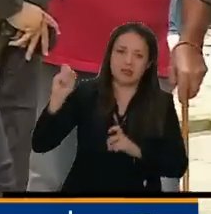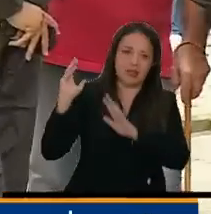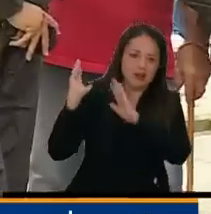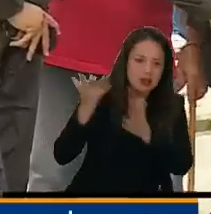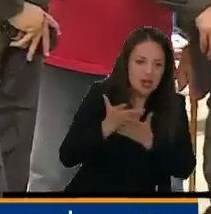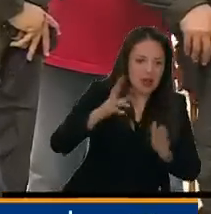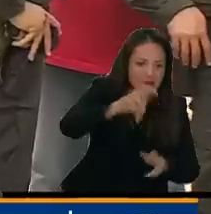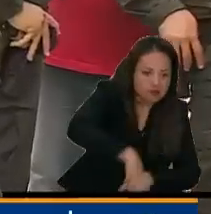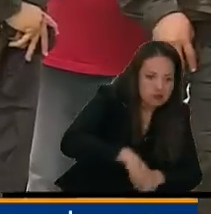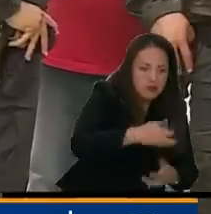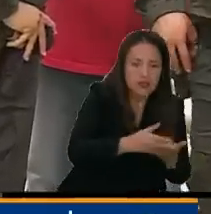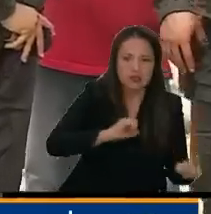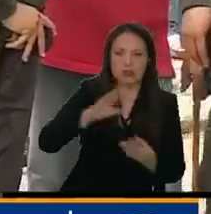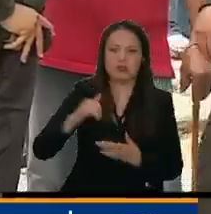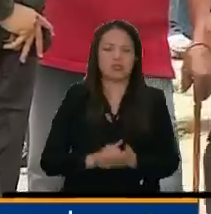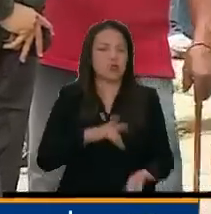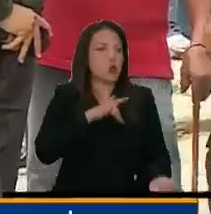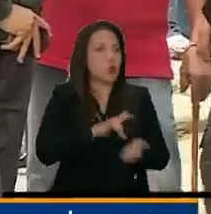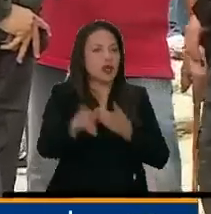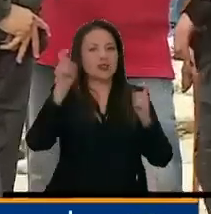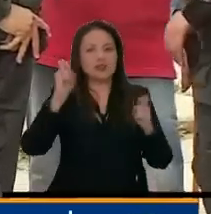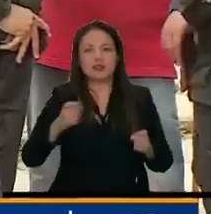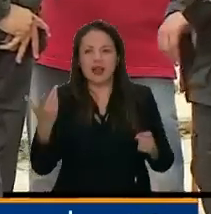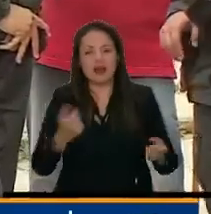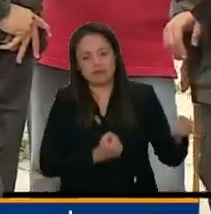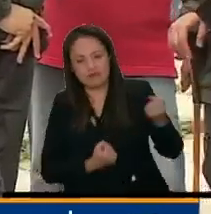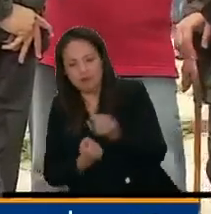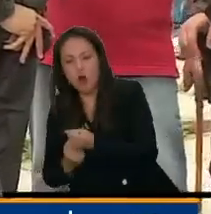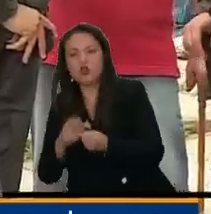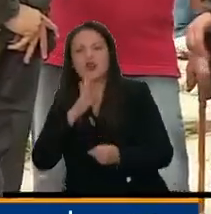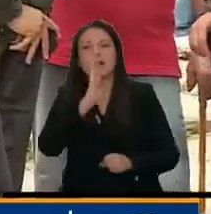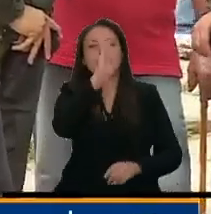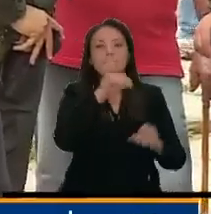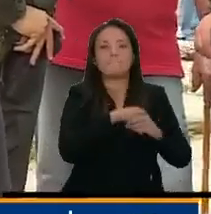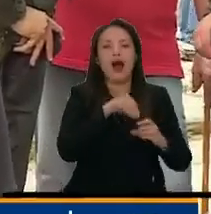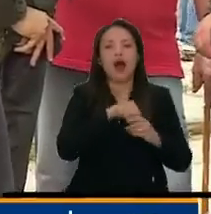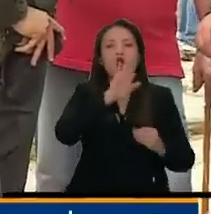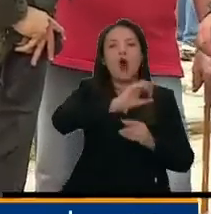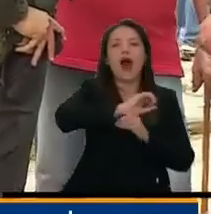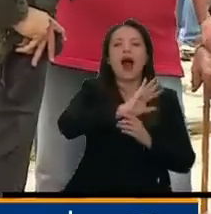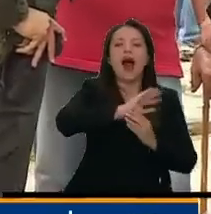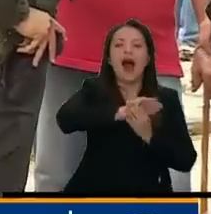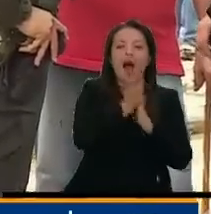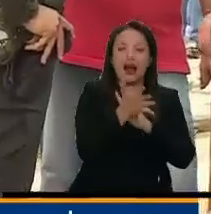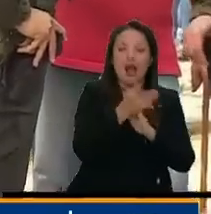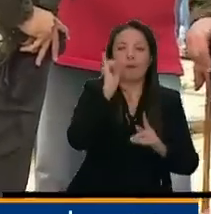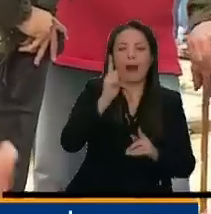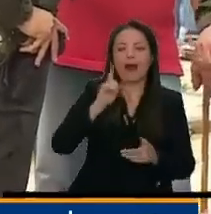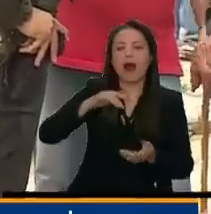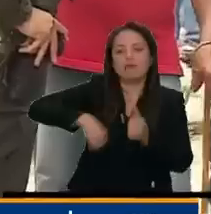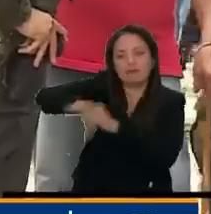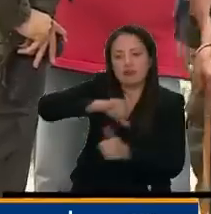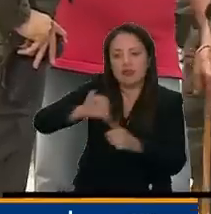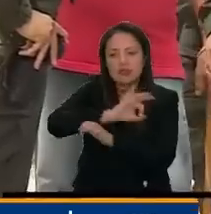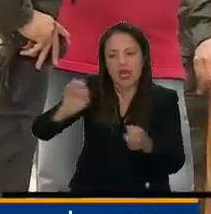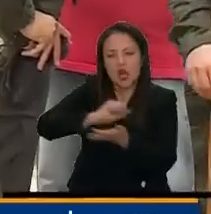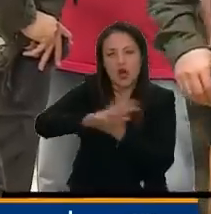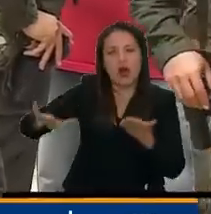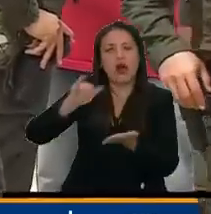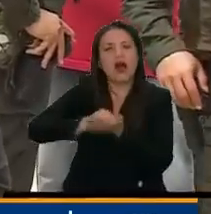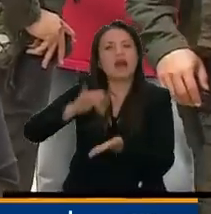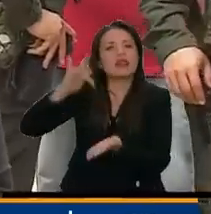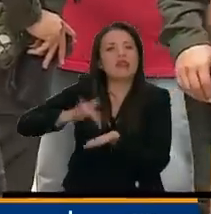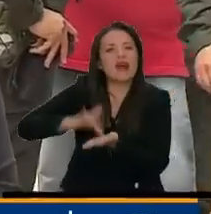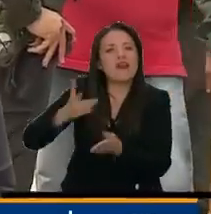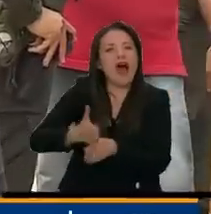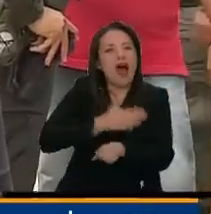Es urgente una intervención con el Banco Agrario para que haya una condonación de las deudas de nuestros campesinos o por lo menos